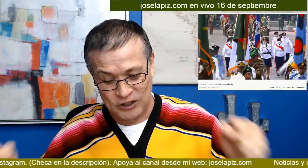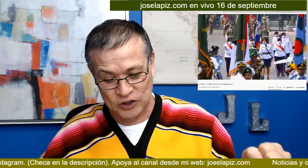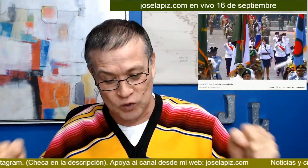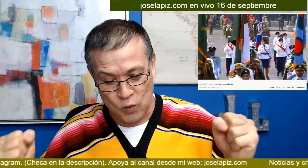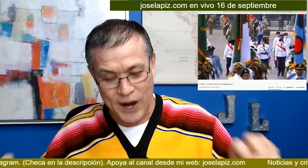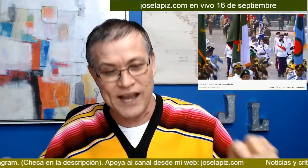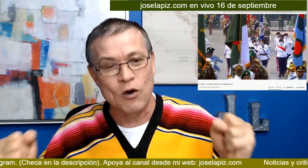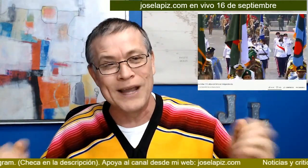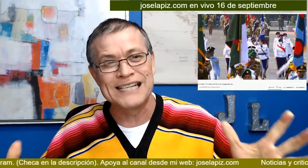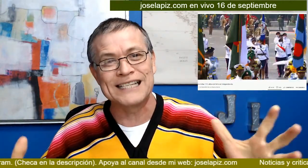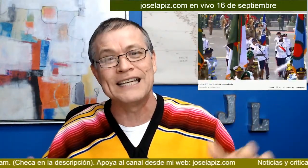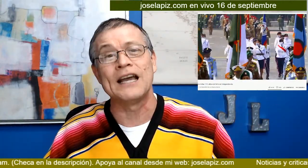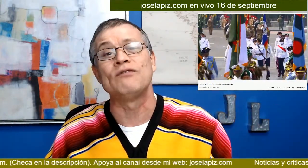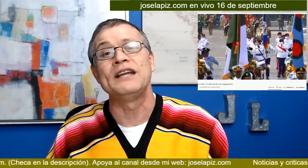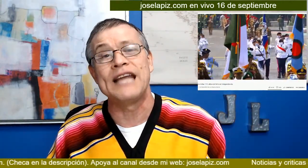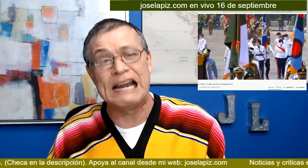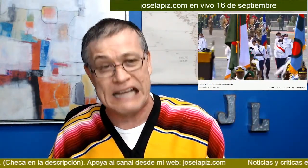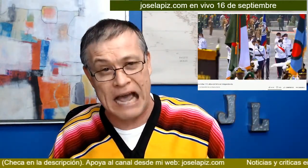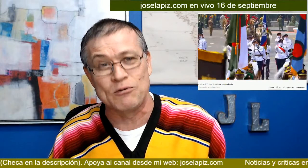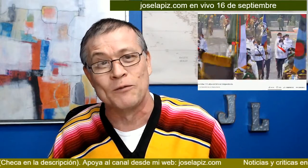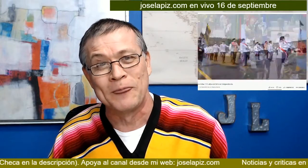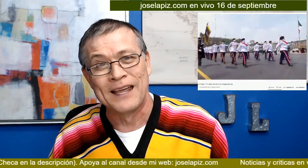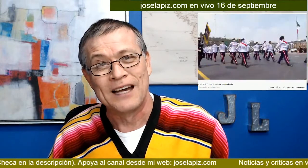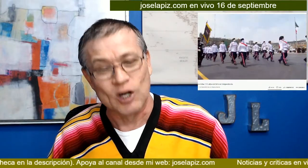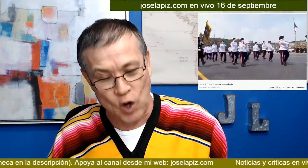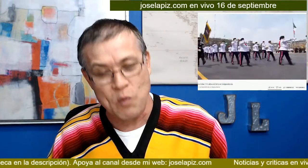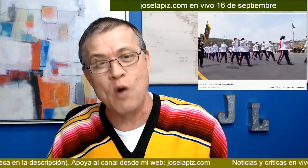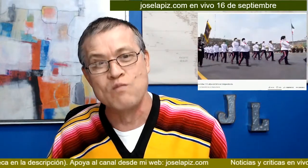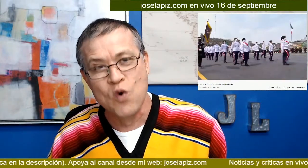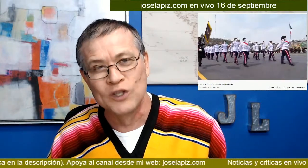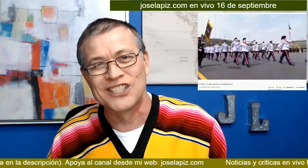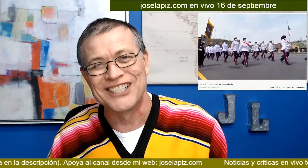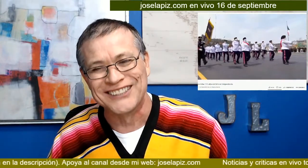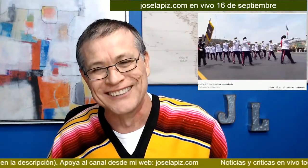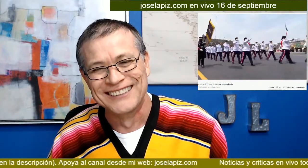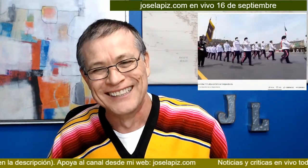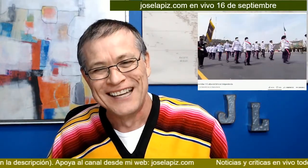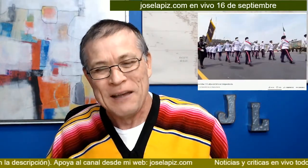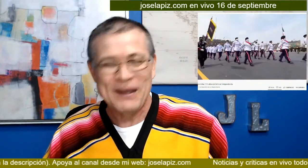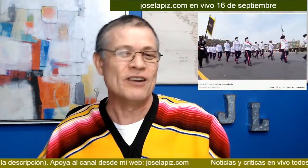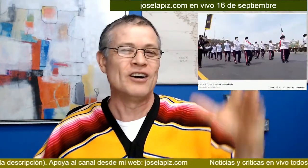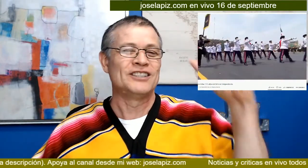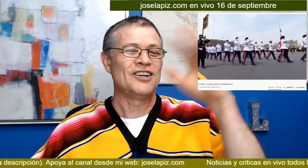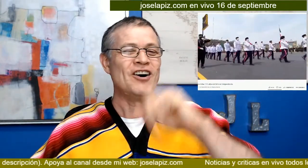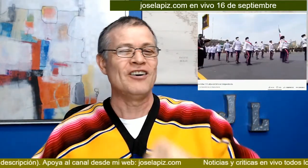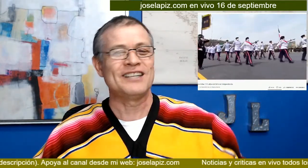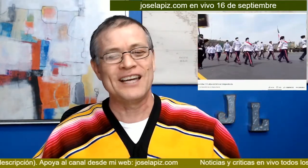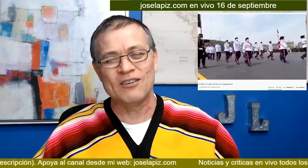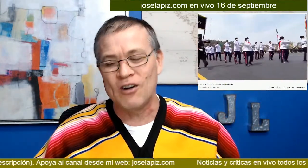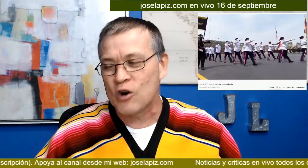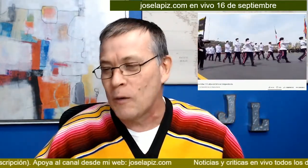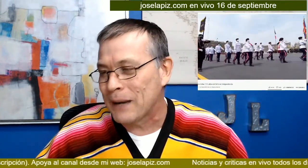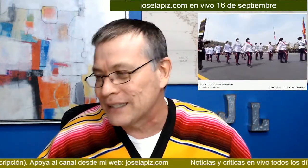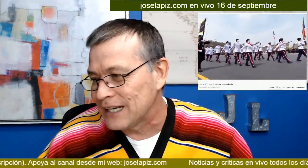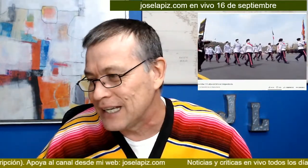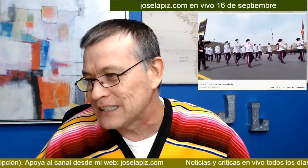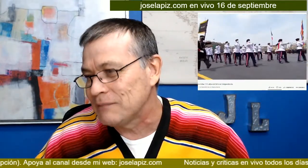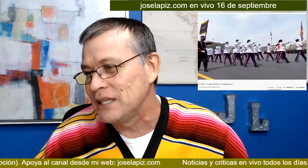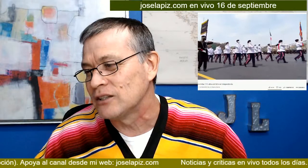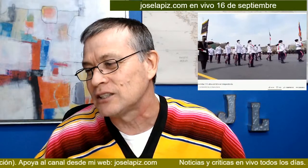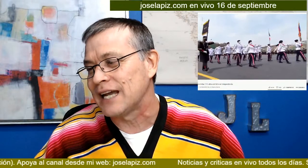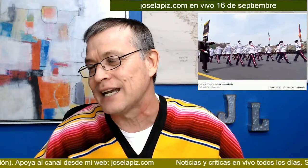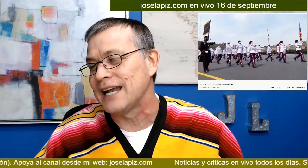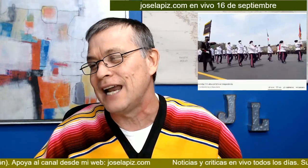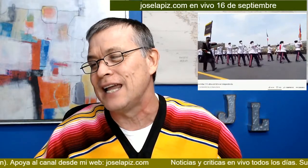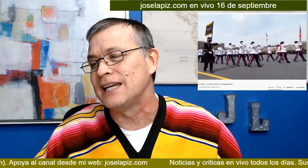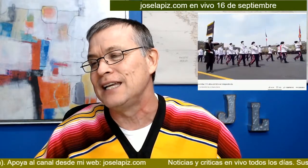Calderón con su buen whisky, que al fin y al cabo robó mucho. Pero yo quiero compartirles,